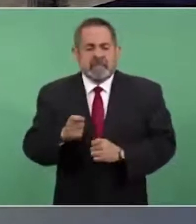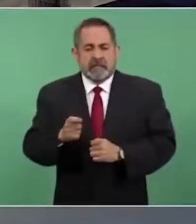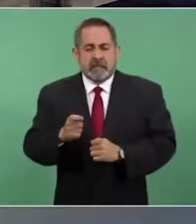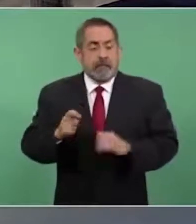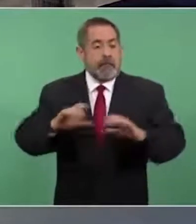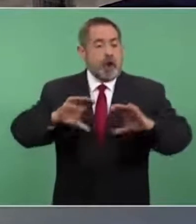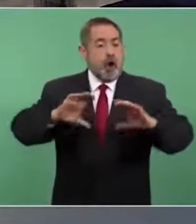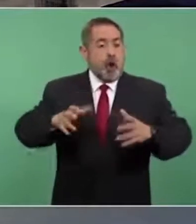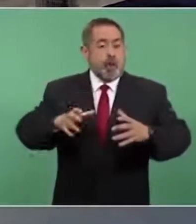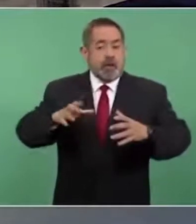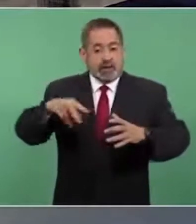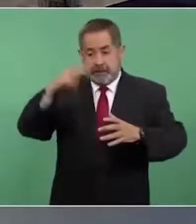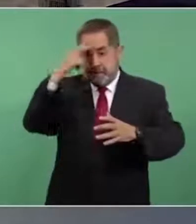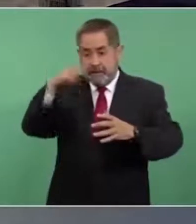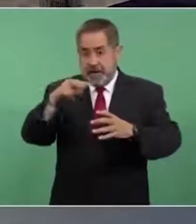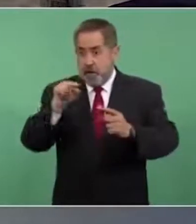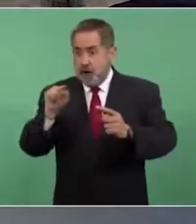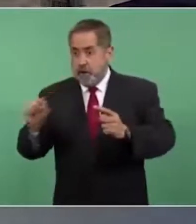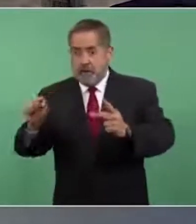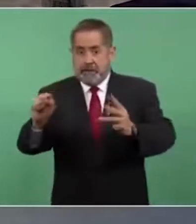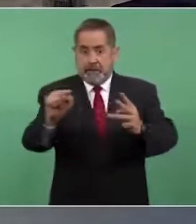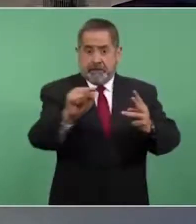México